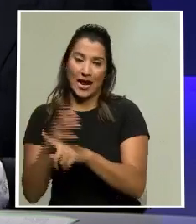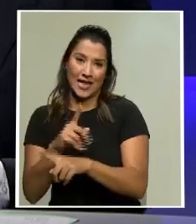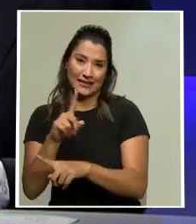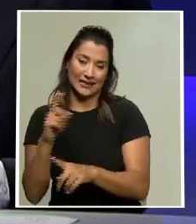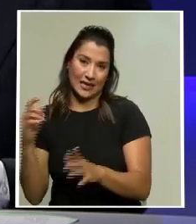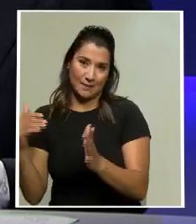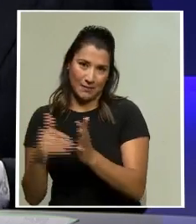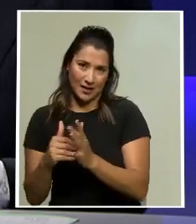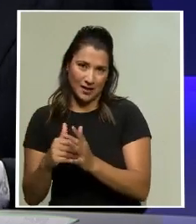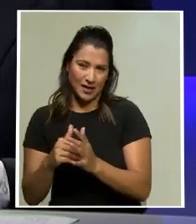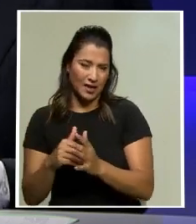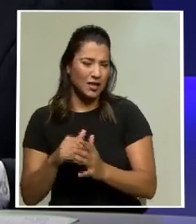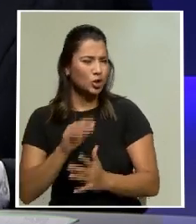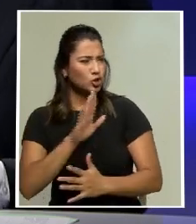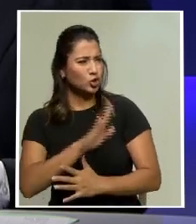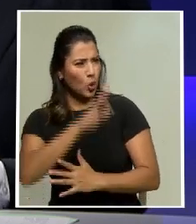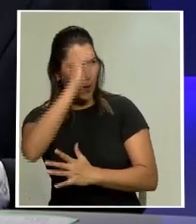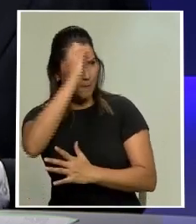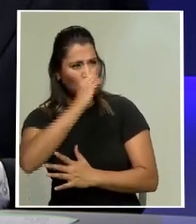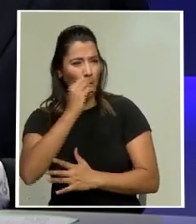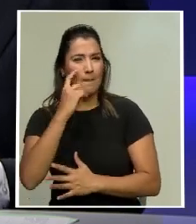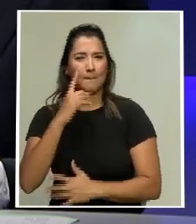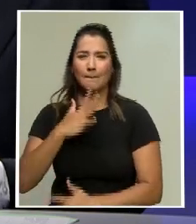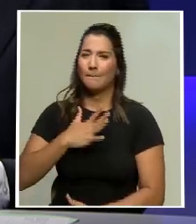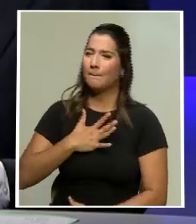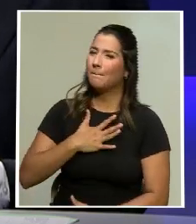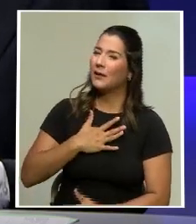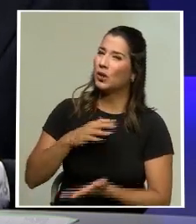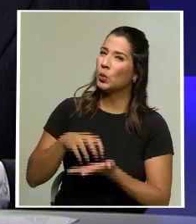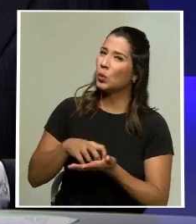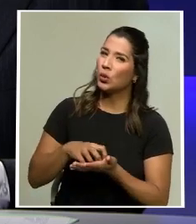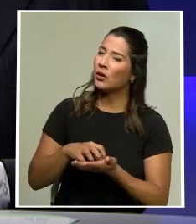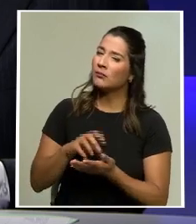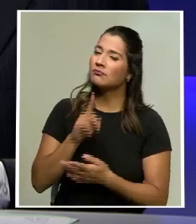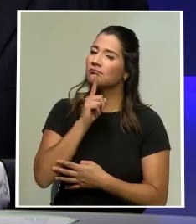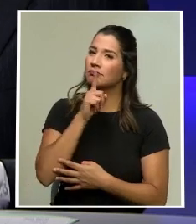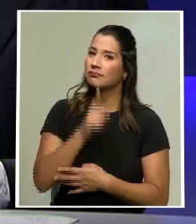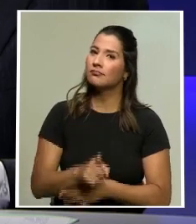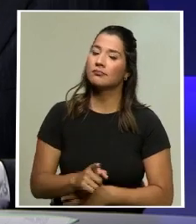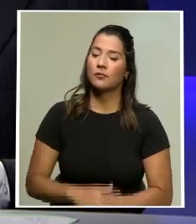Dudo mucho de que sea un dato consistente.